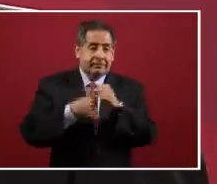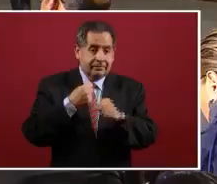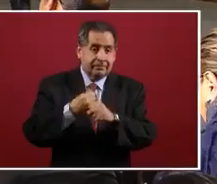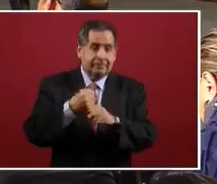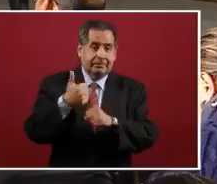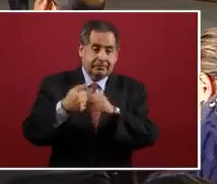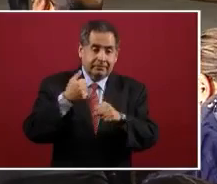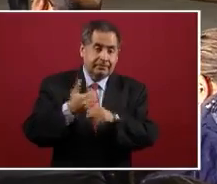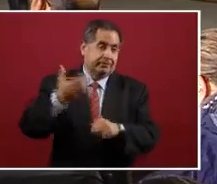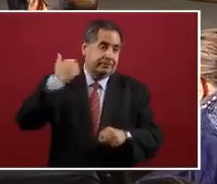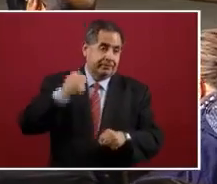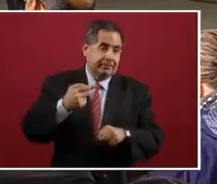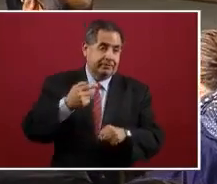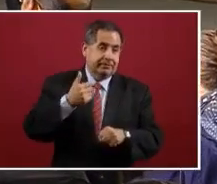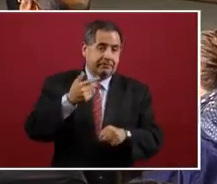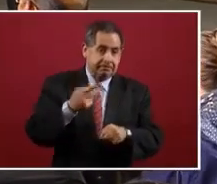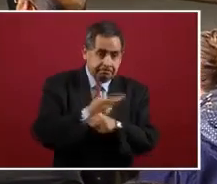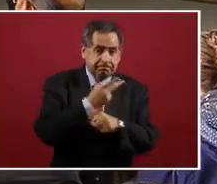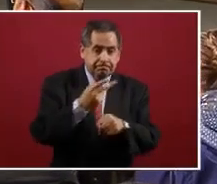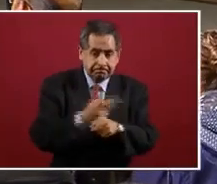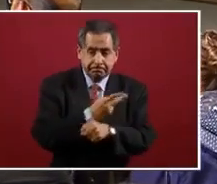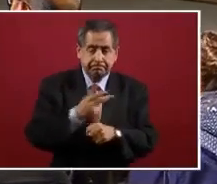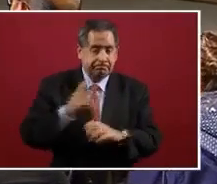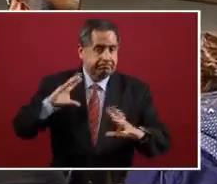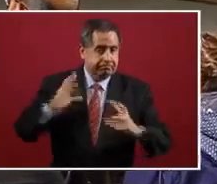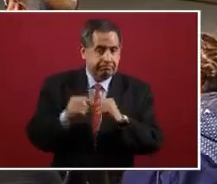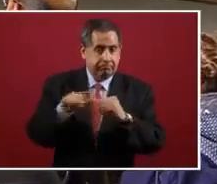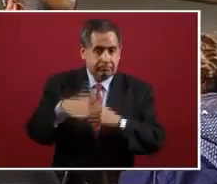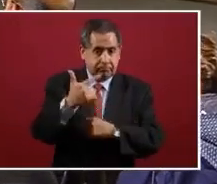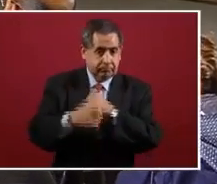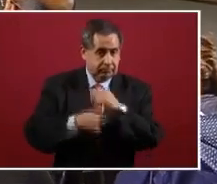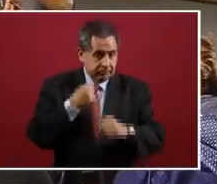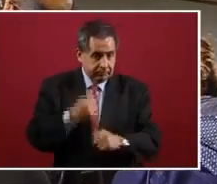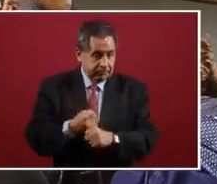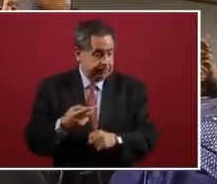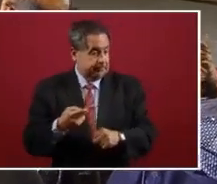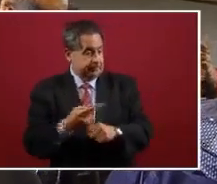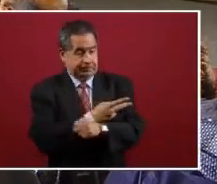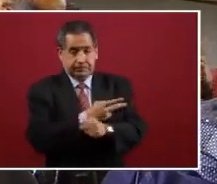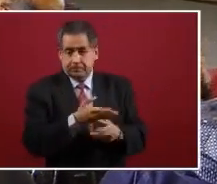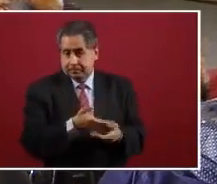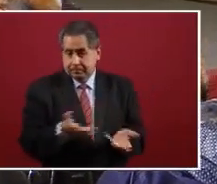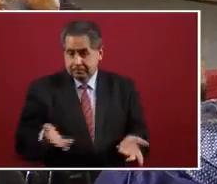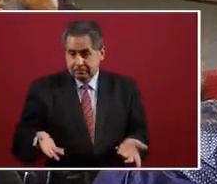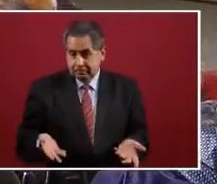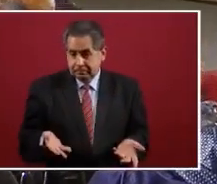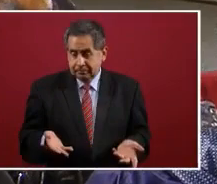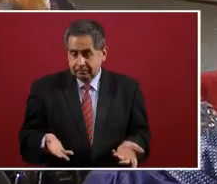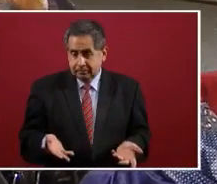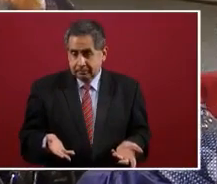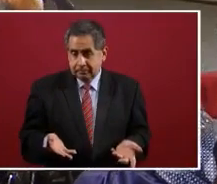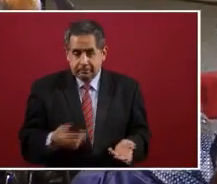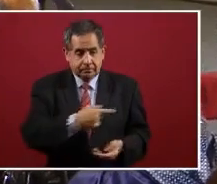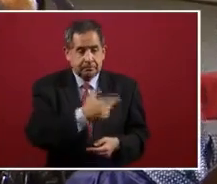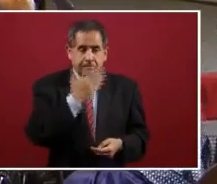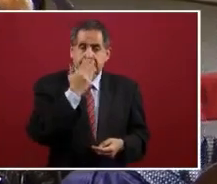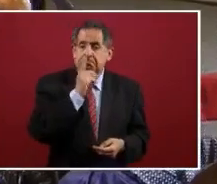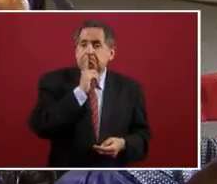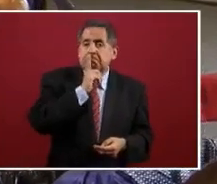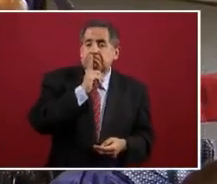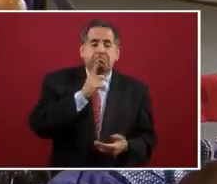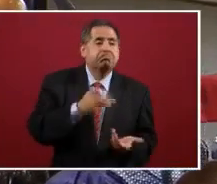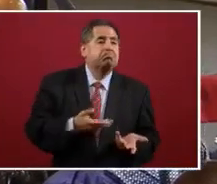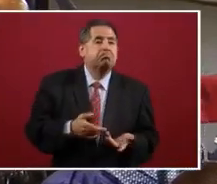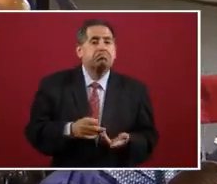han pasado y este no hay